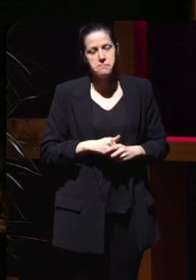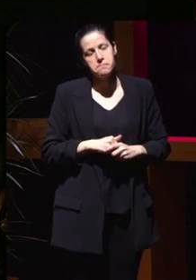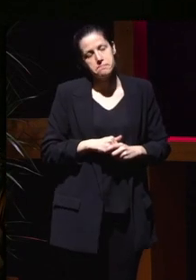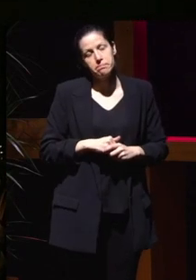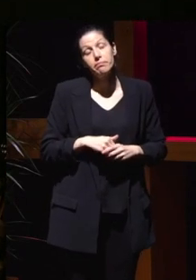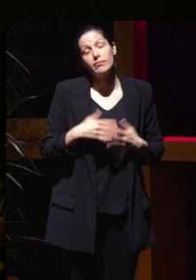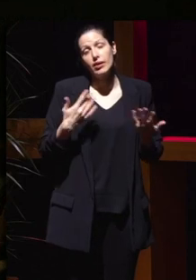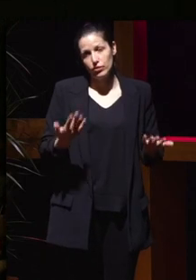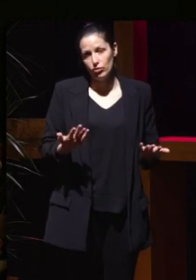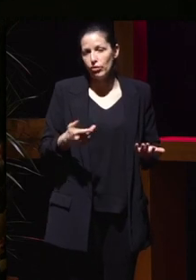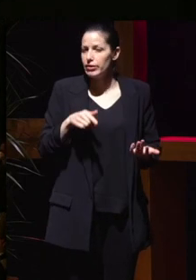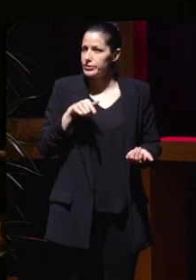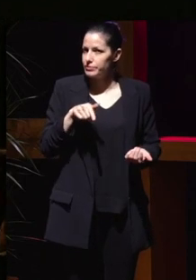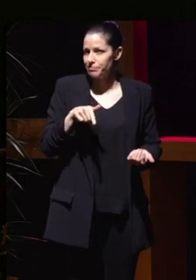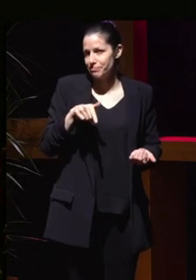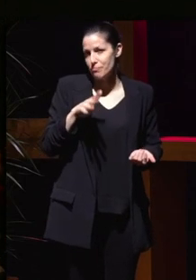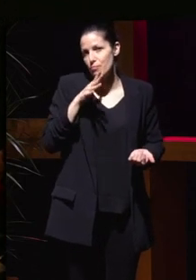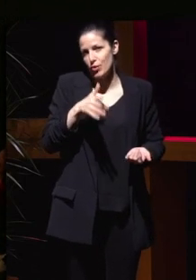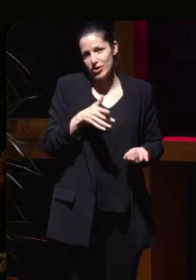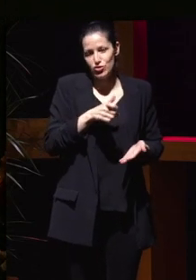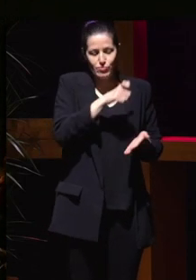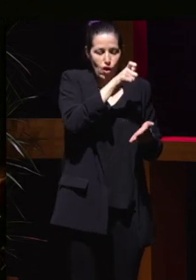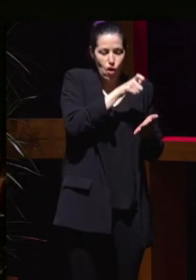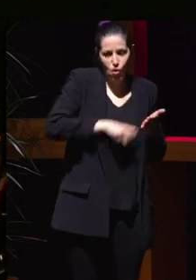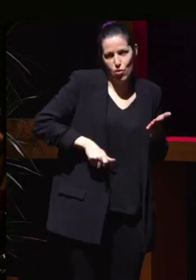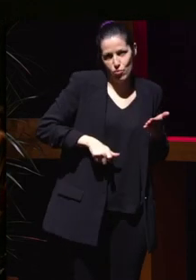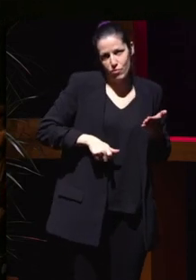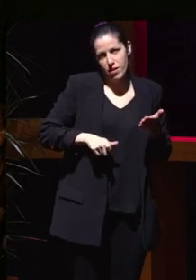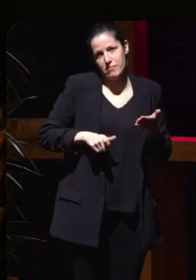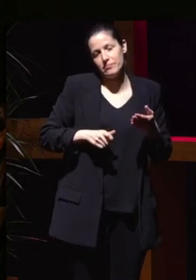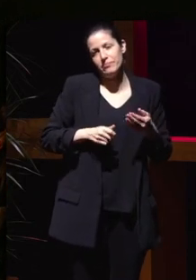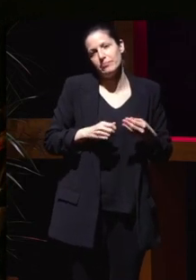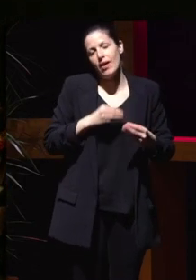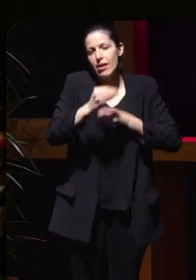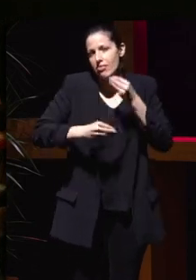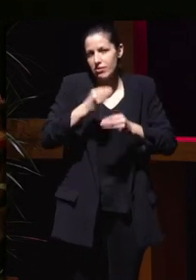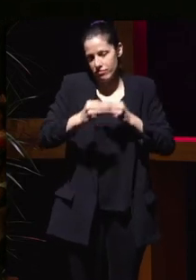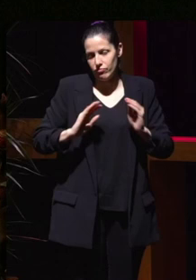está esta columna de rifa y lume y nada más